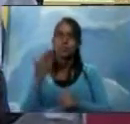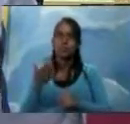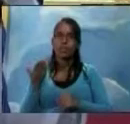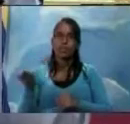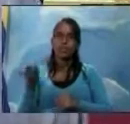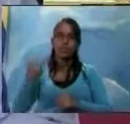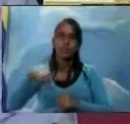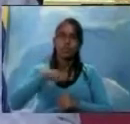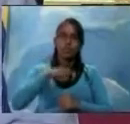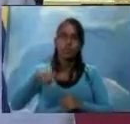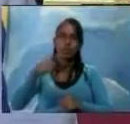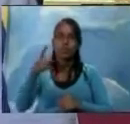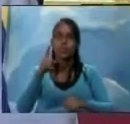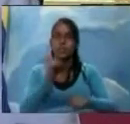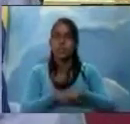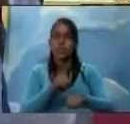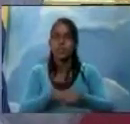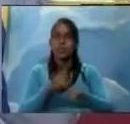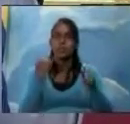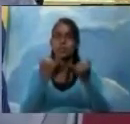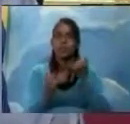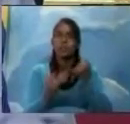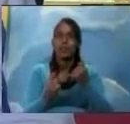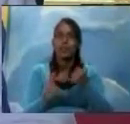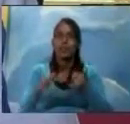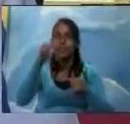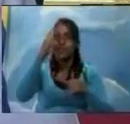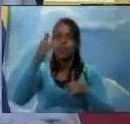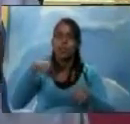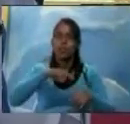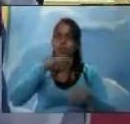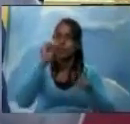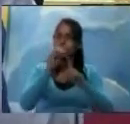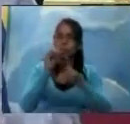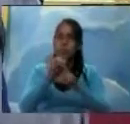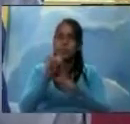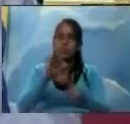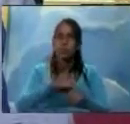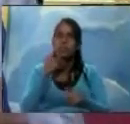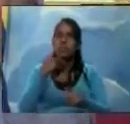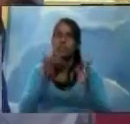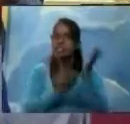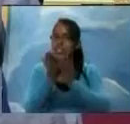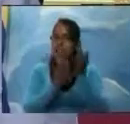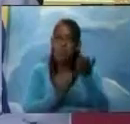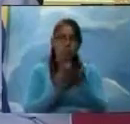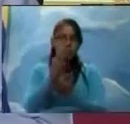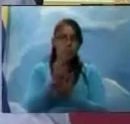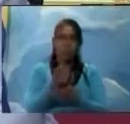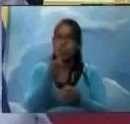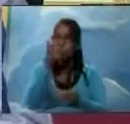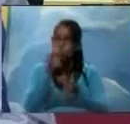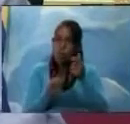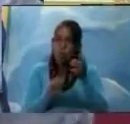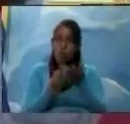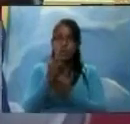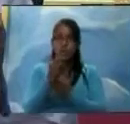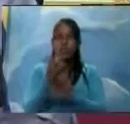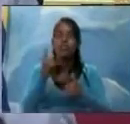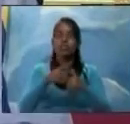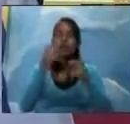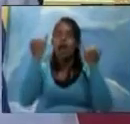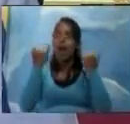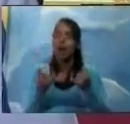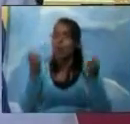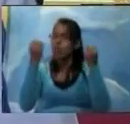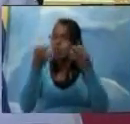nosotros, cuando el tiempo final, oiga, Dios nos pueda llamar y nos pueda decir: siervo fiel, en lo poco me fuiste fiel, ahora